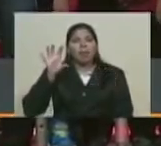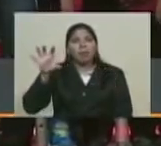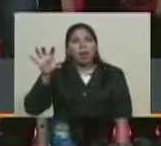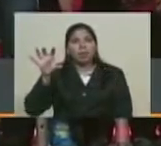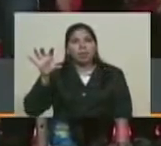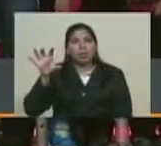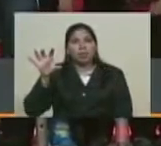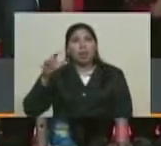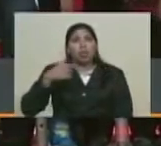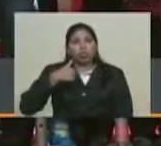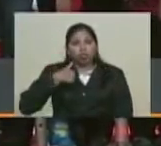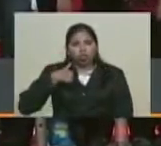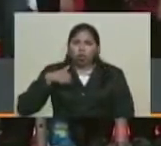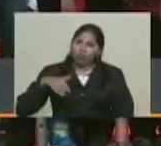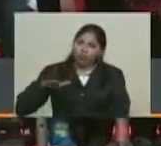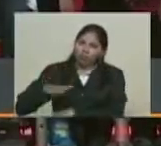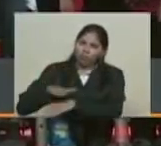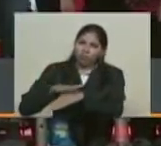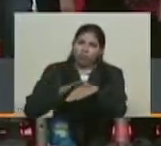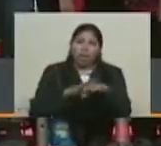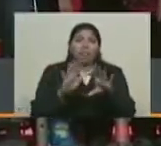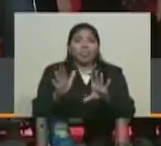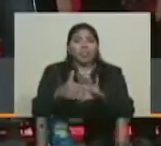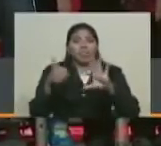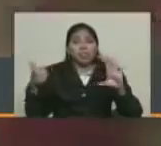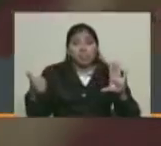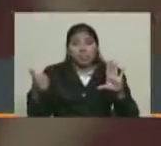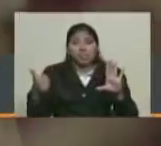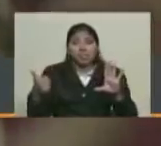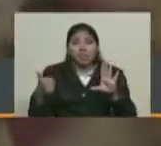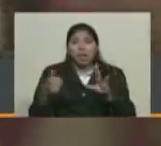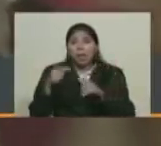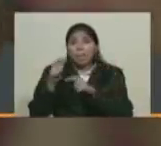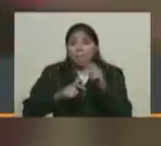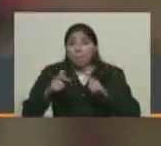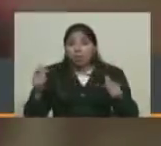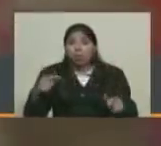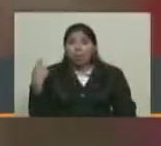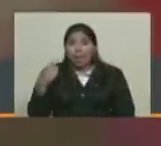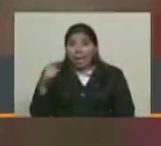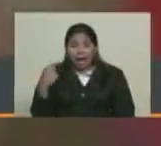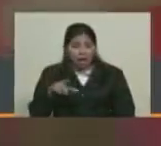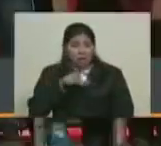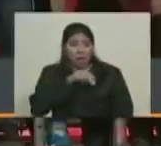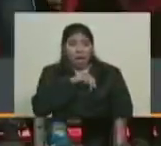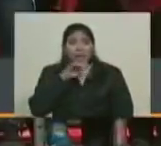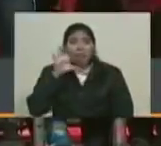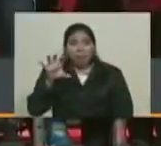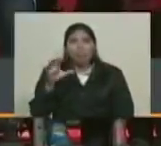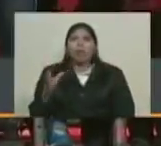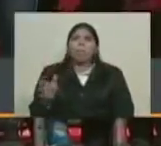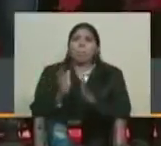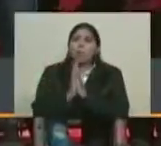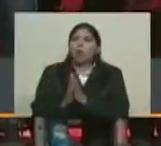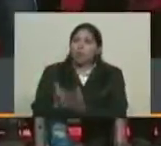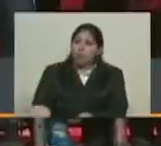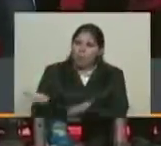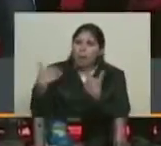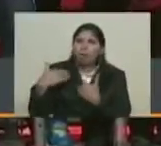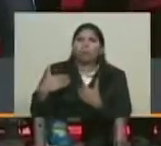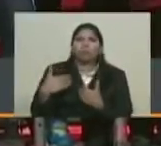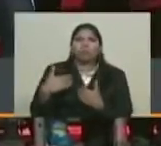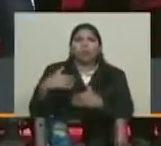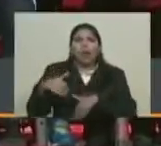los 16.500.000 carnetizados que salgamos a defender la patria con el carné del pueblo.